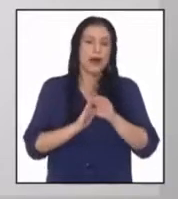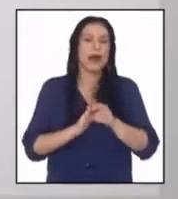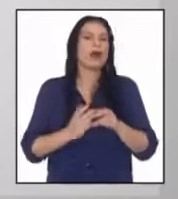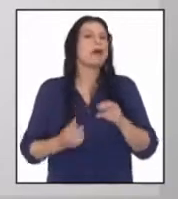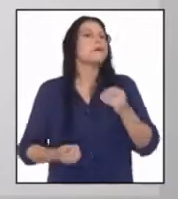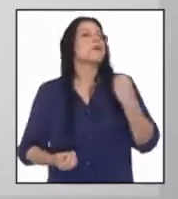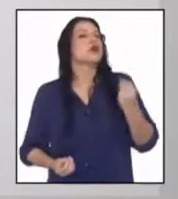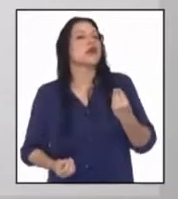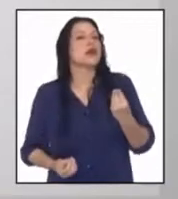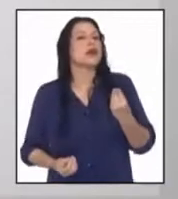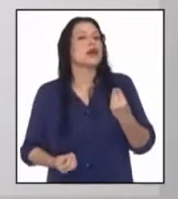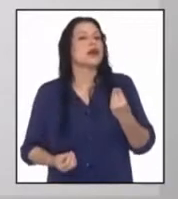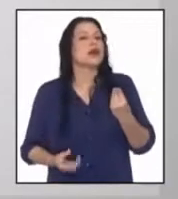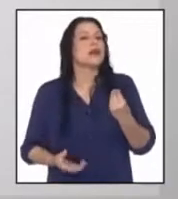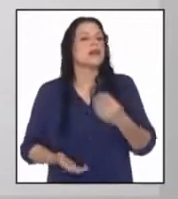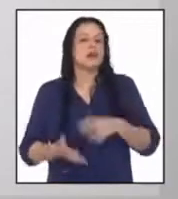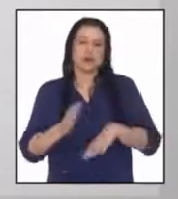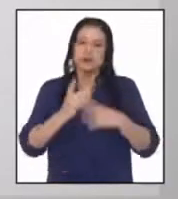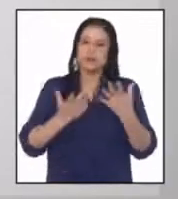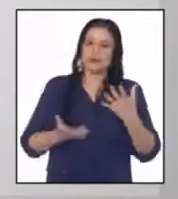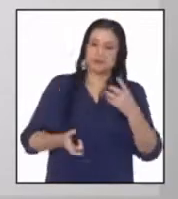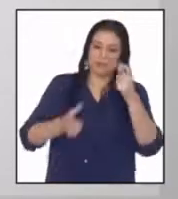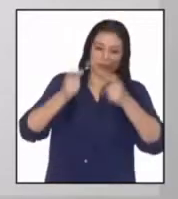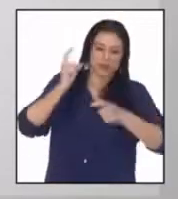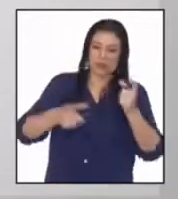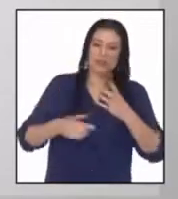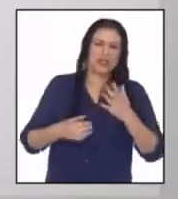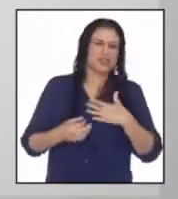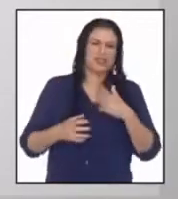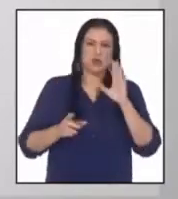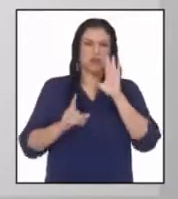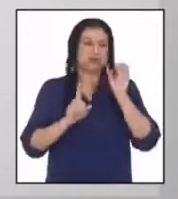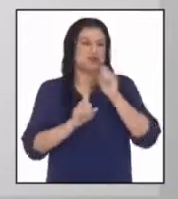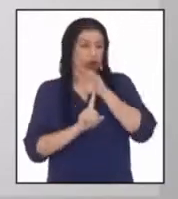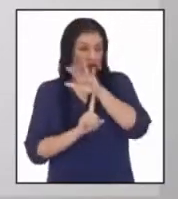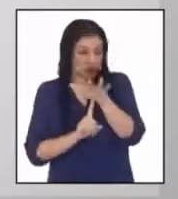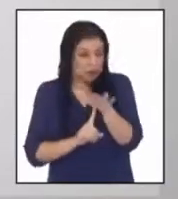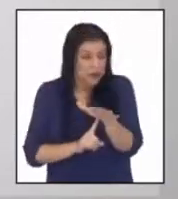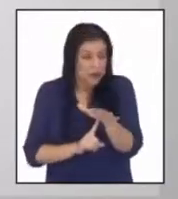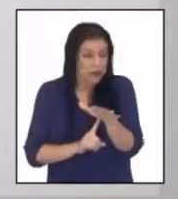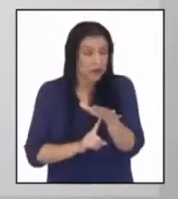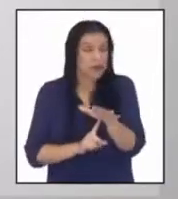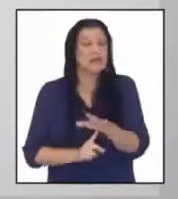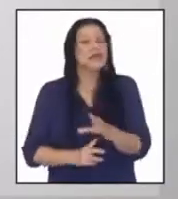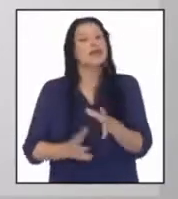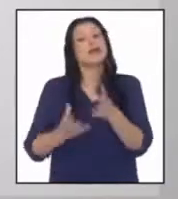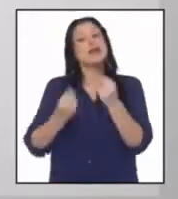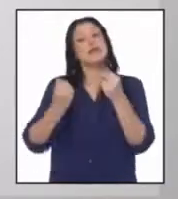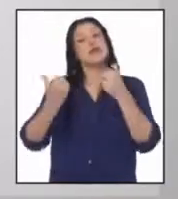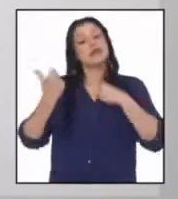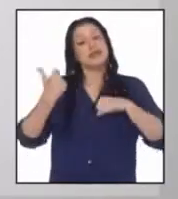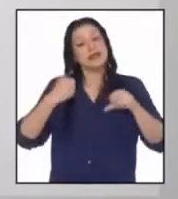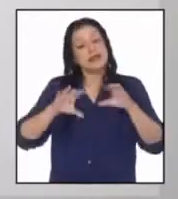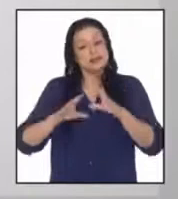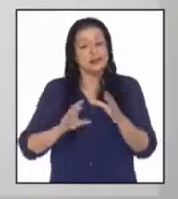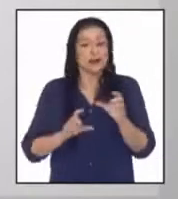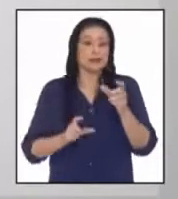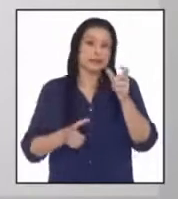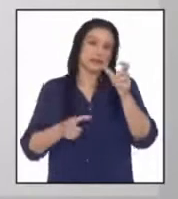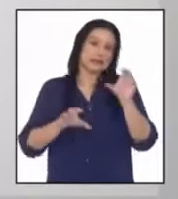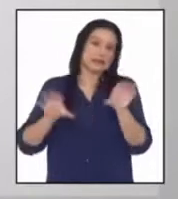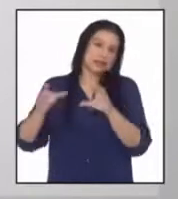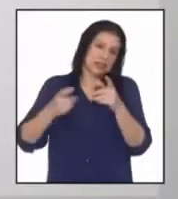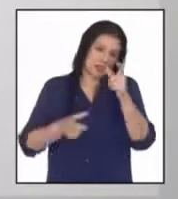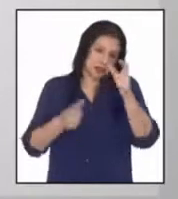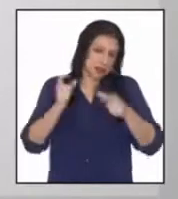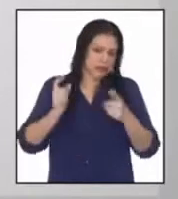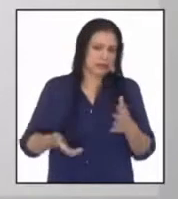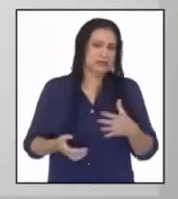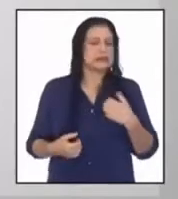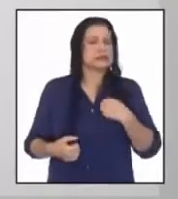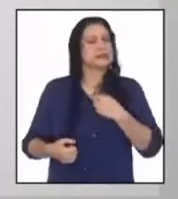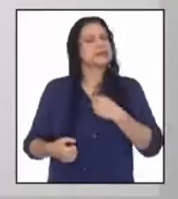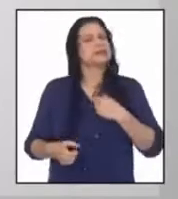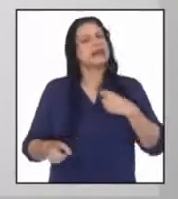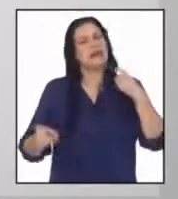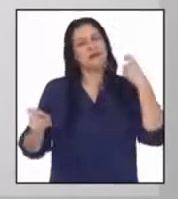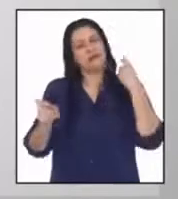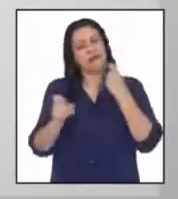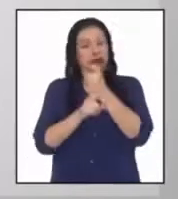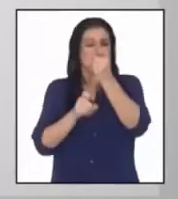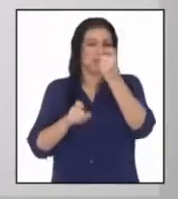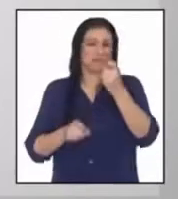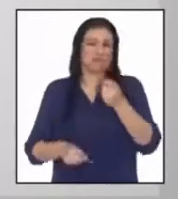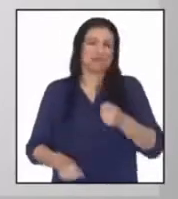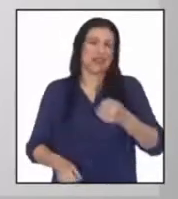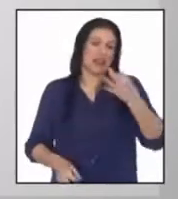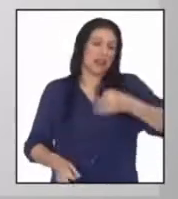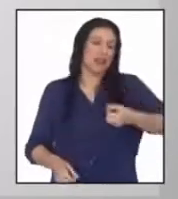menor intervención por parte de las personas y que muchas de las actividades que realizamos están afectando la calidad de